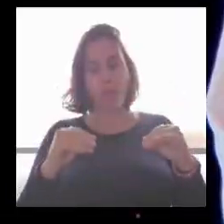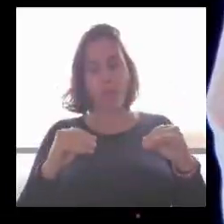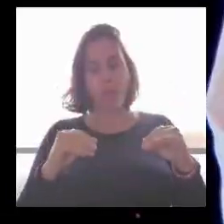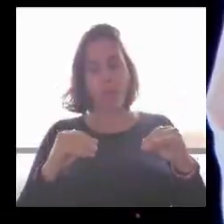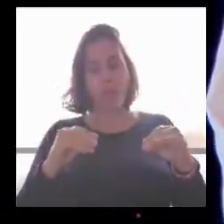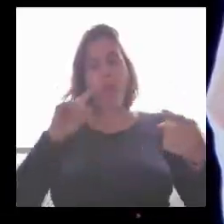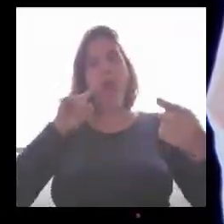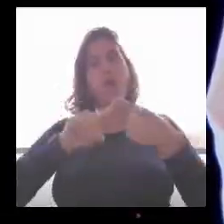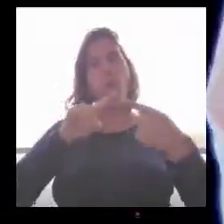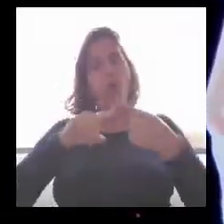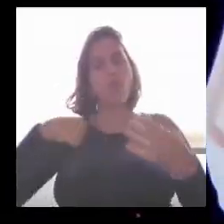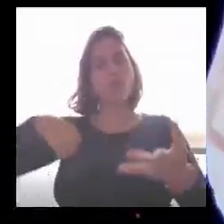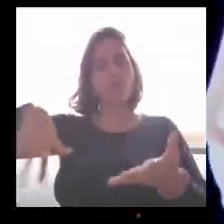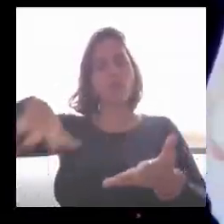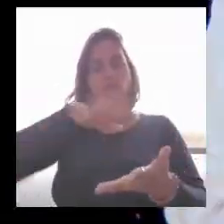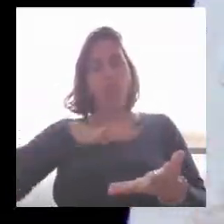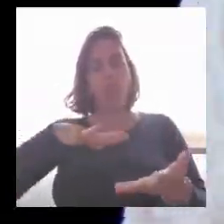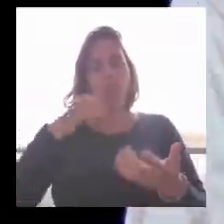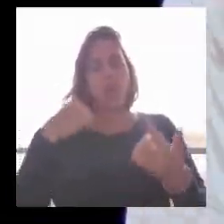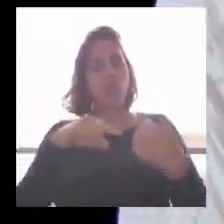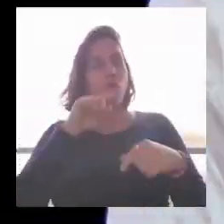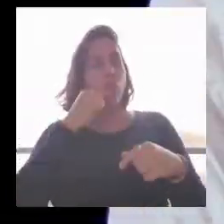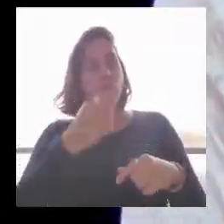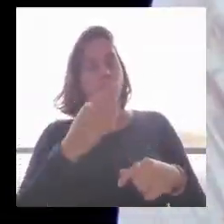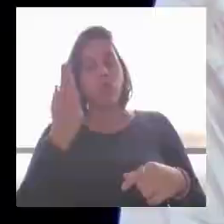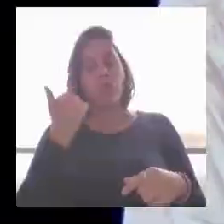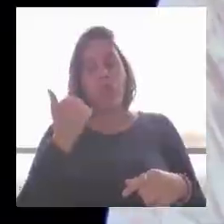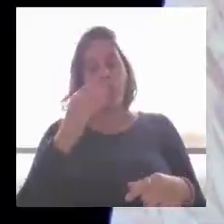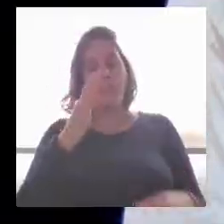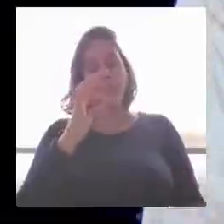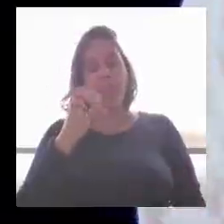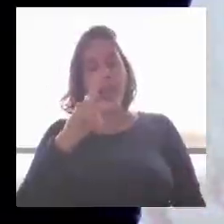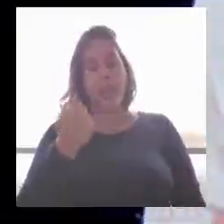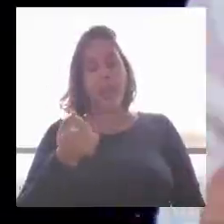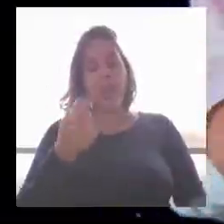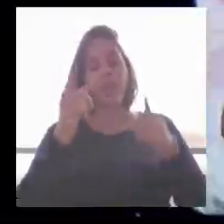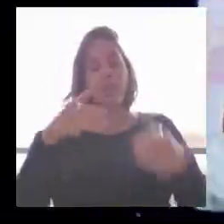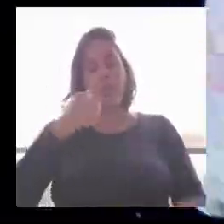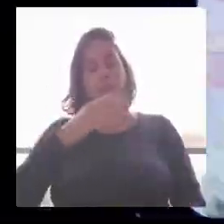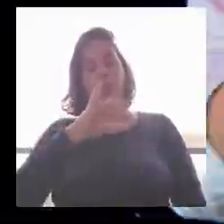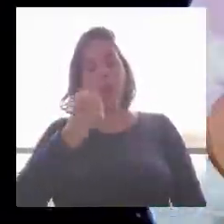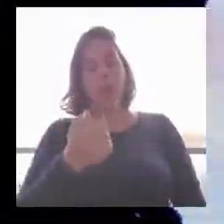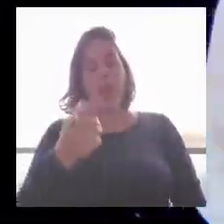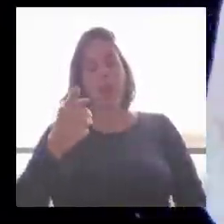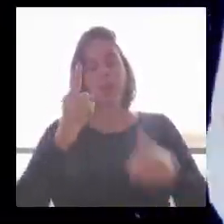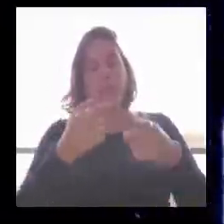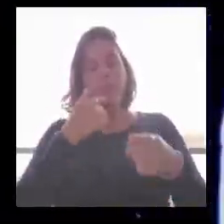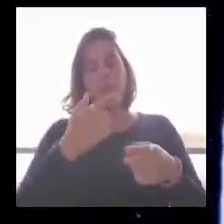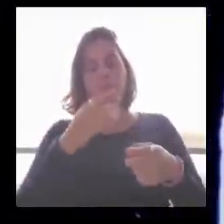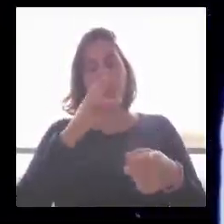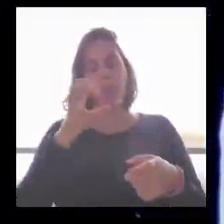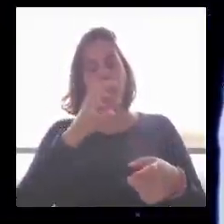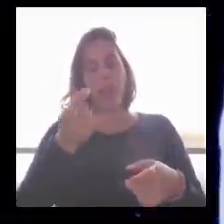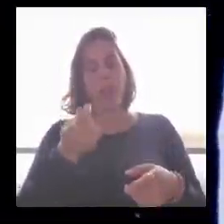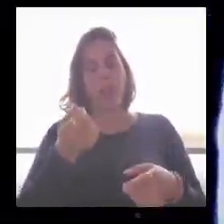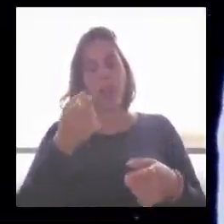social. Y esto lo comentó un poco Teca, lo comentó Mariana, y lo que comentaba Teca también lo